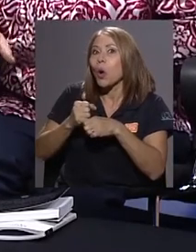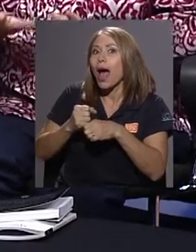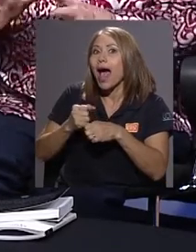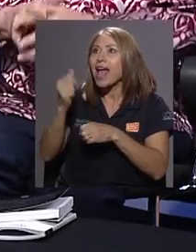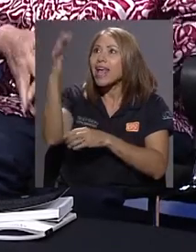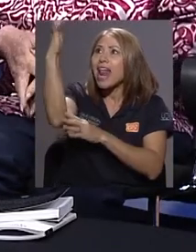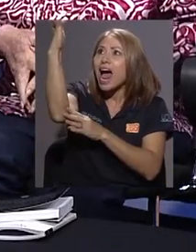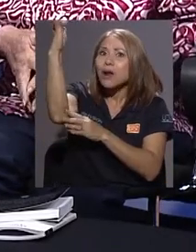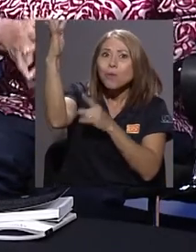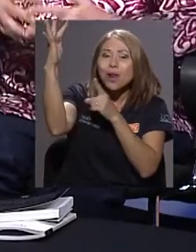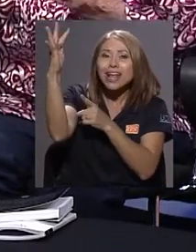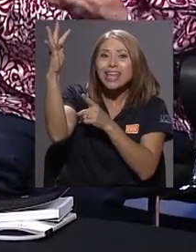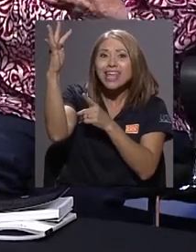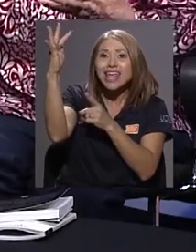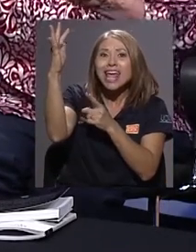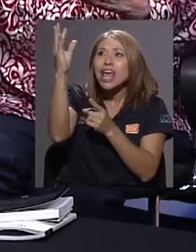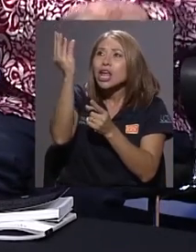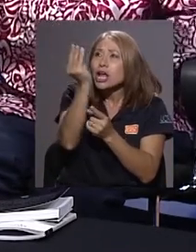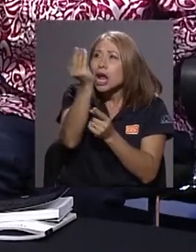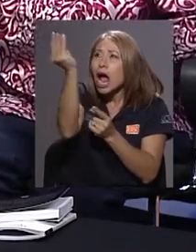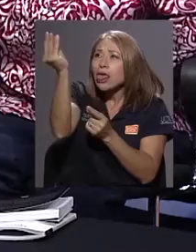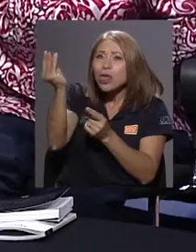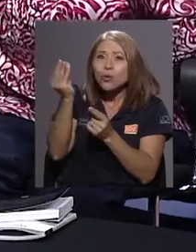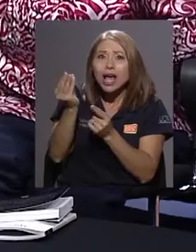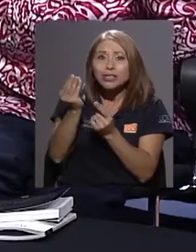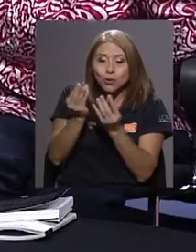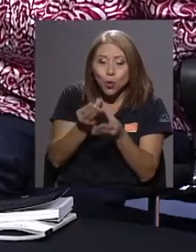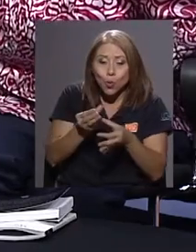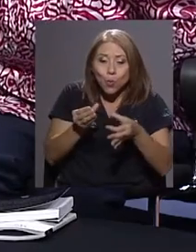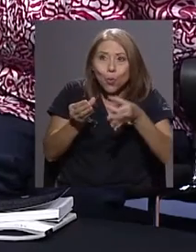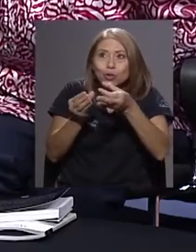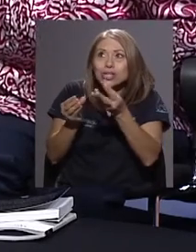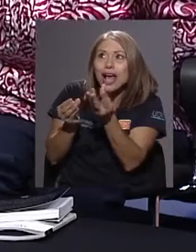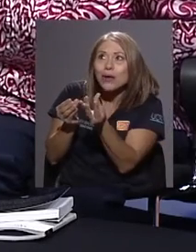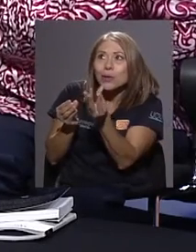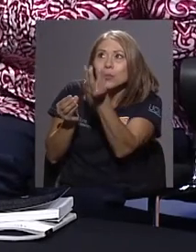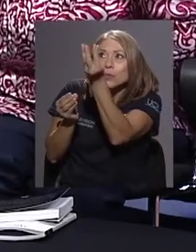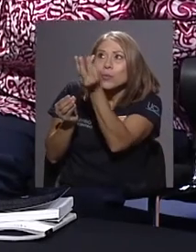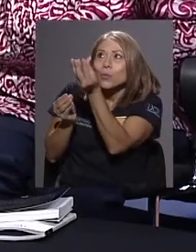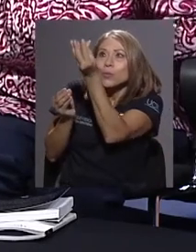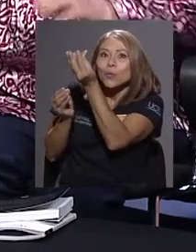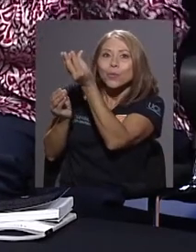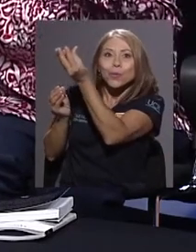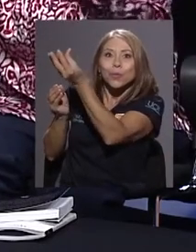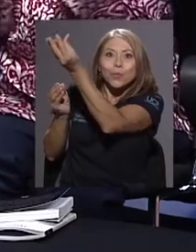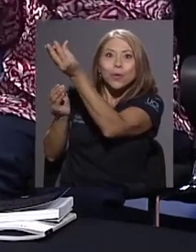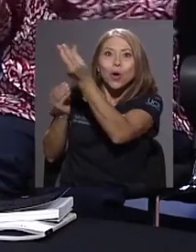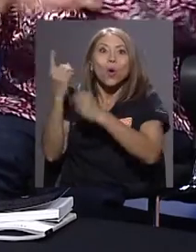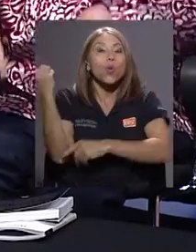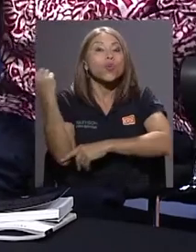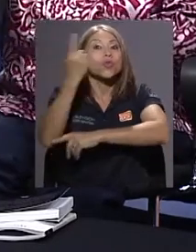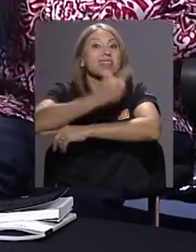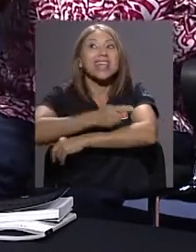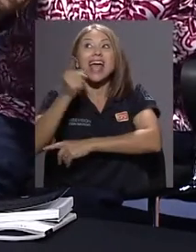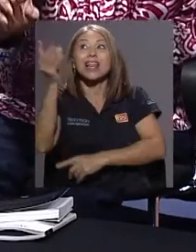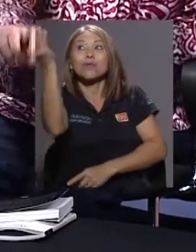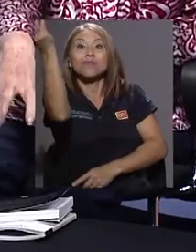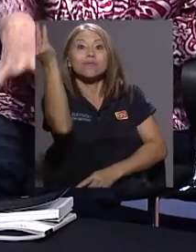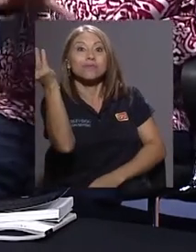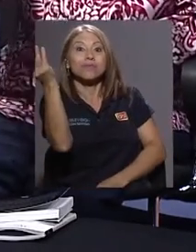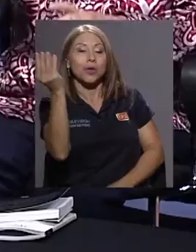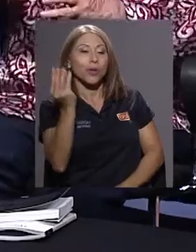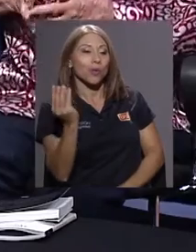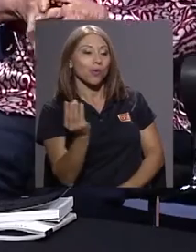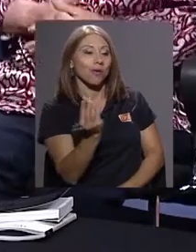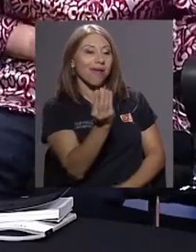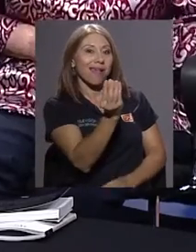y nosotros ay qué ricos ya casi está en honduras y un día llegó con un durant uno que bajó le quitó el celofán y lo puso ahí en